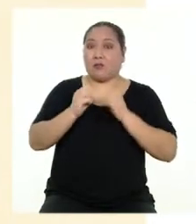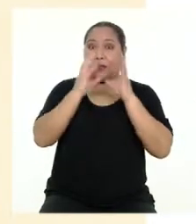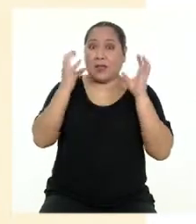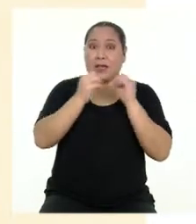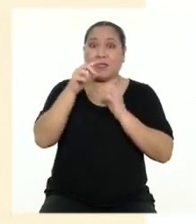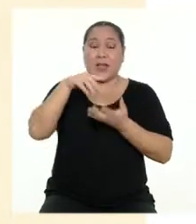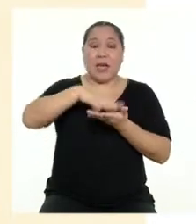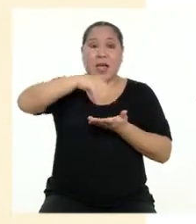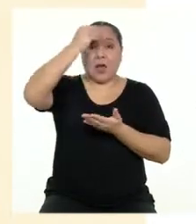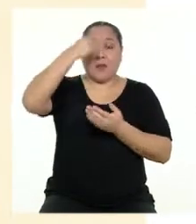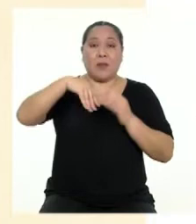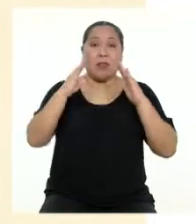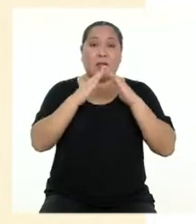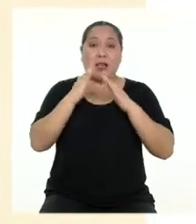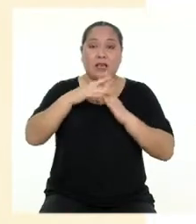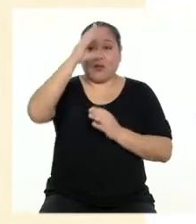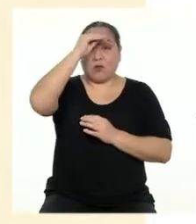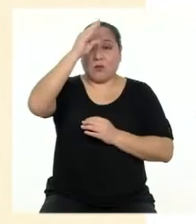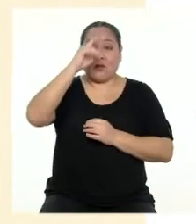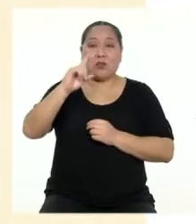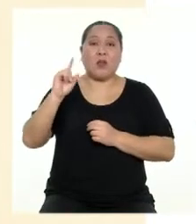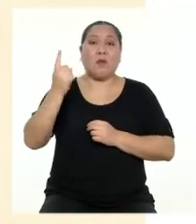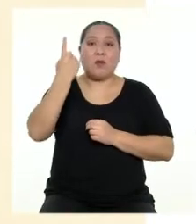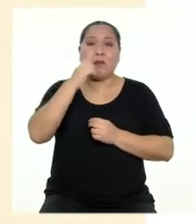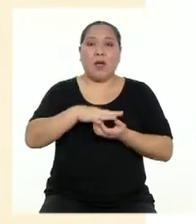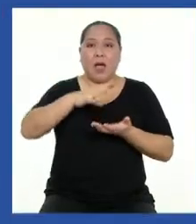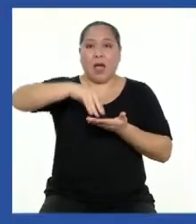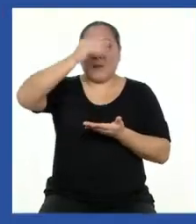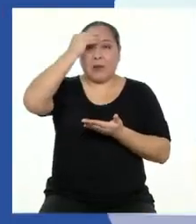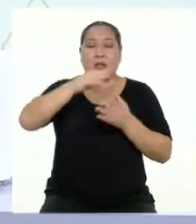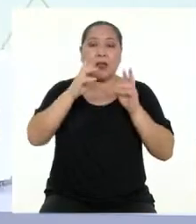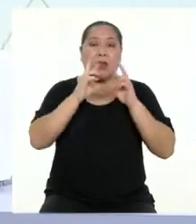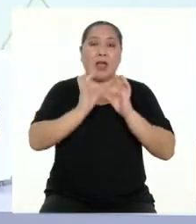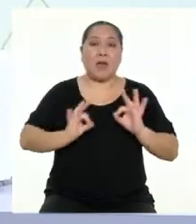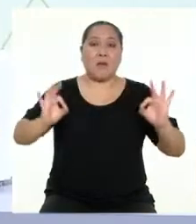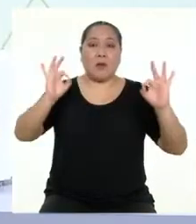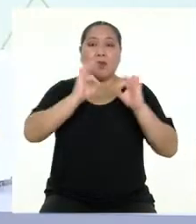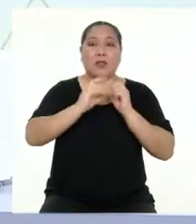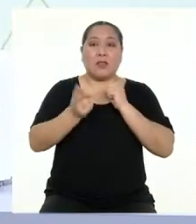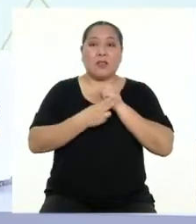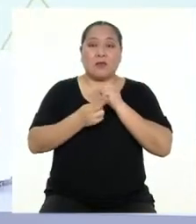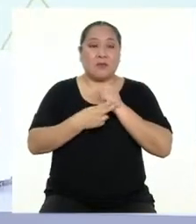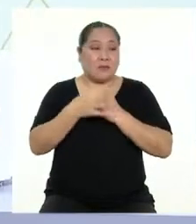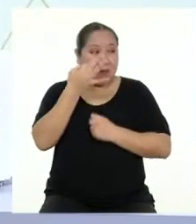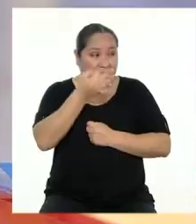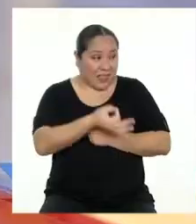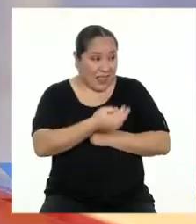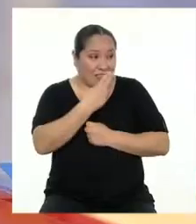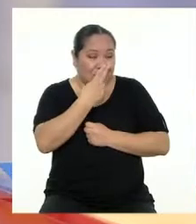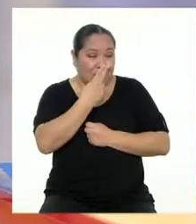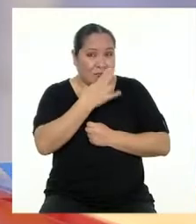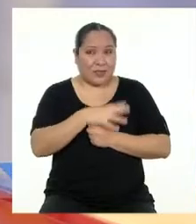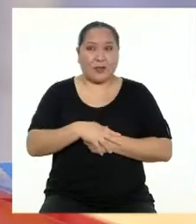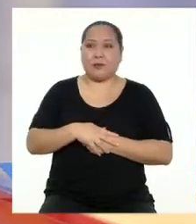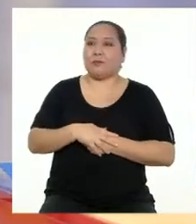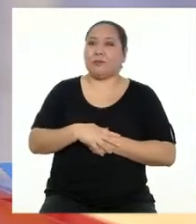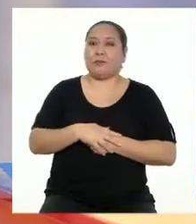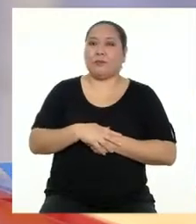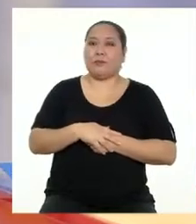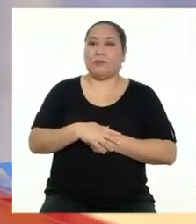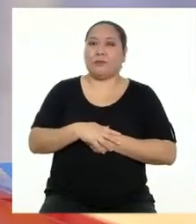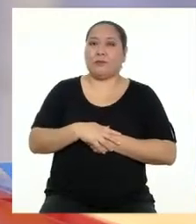chicas y chicos de primero de secundaria aprendieron la importancia del ahorro. ¿Sí o no, Tocino?